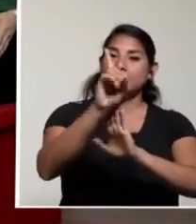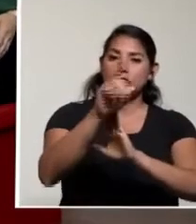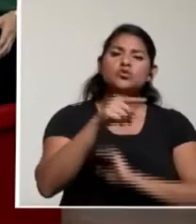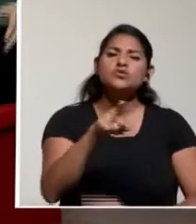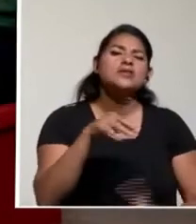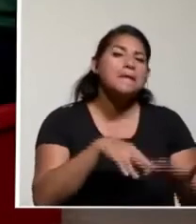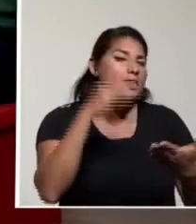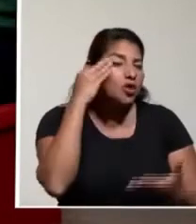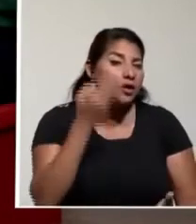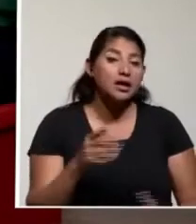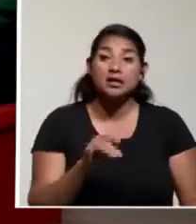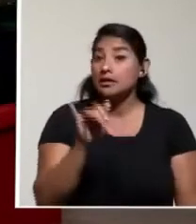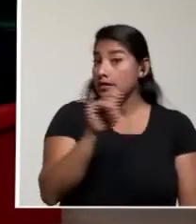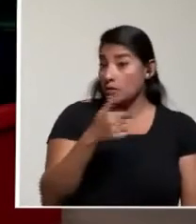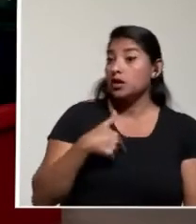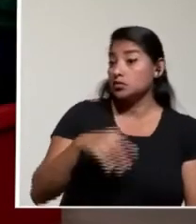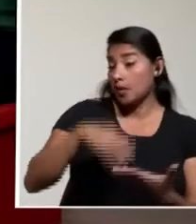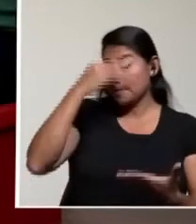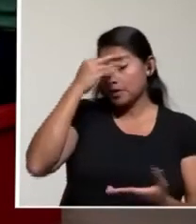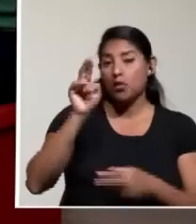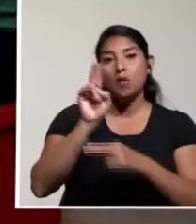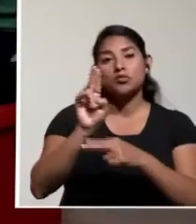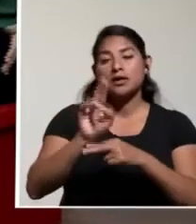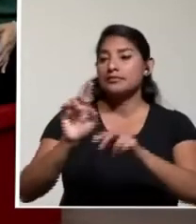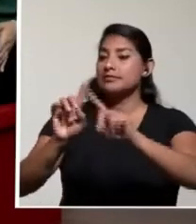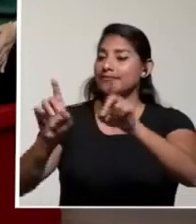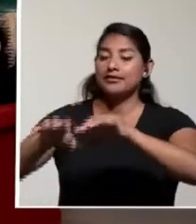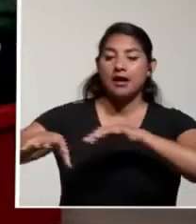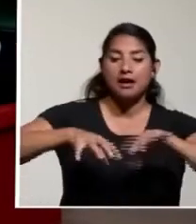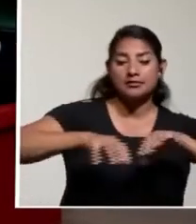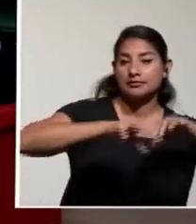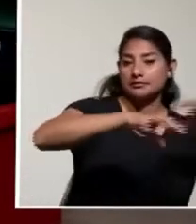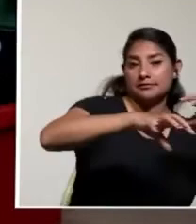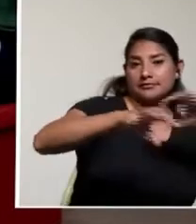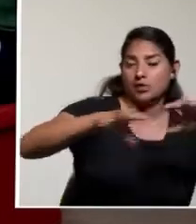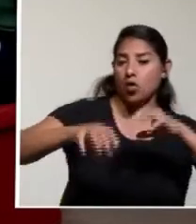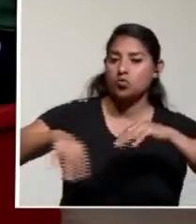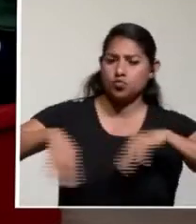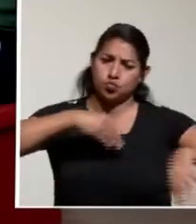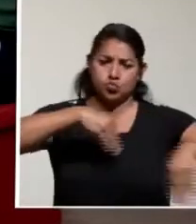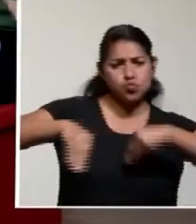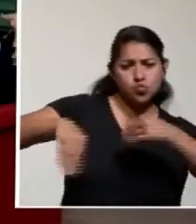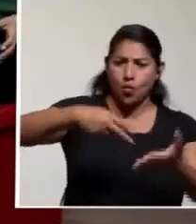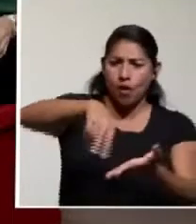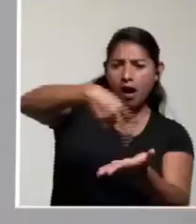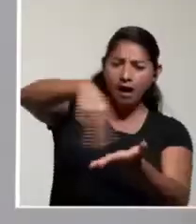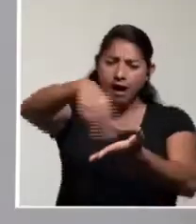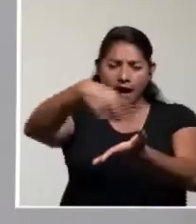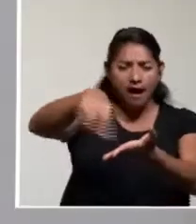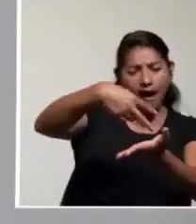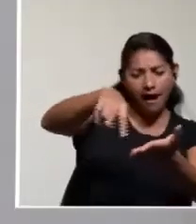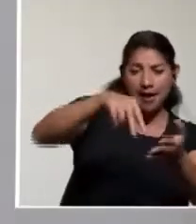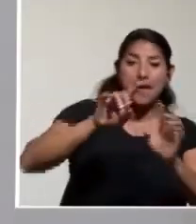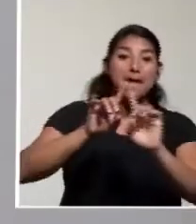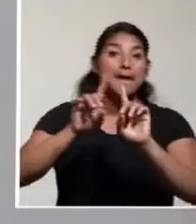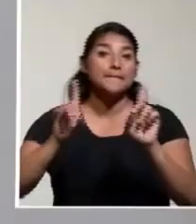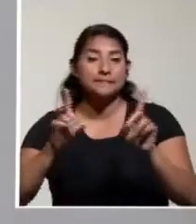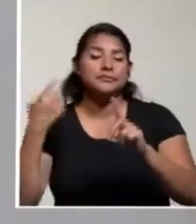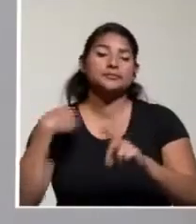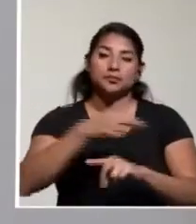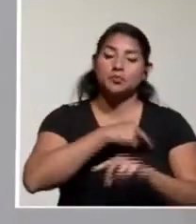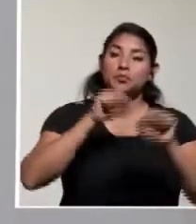aprendió? Igual que podemos utilizar en muchas actividades, bueno, hoy lo hicimos moviéndonos y bailando muchísimo, pero